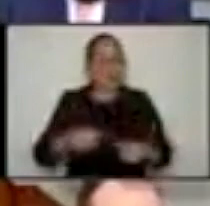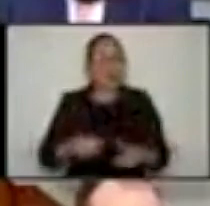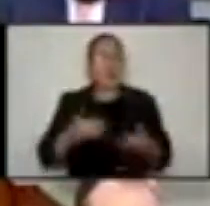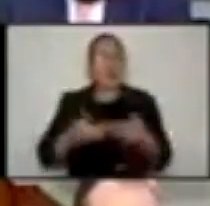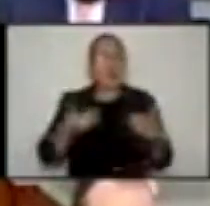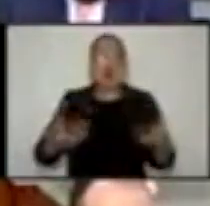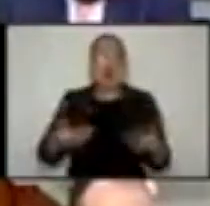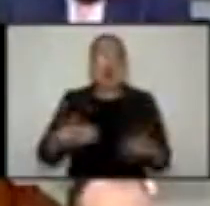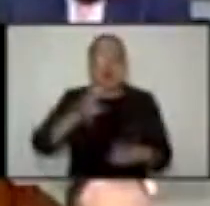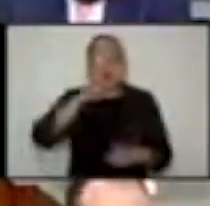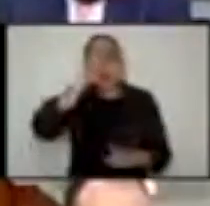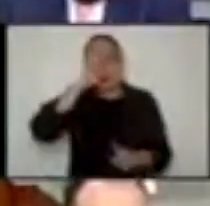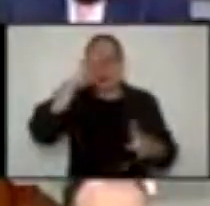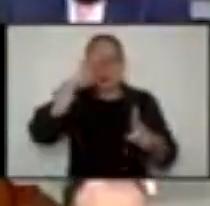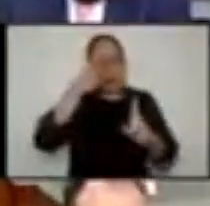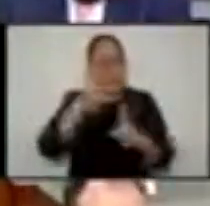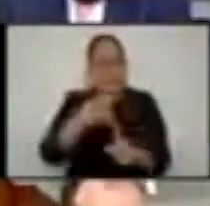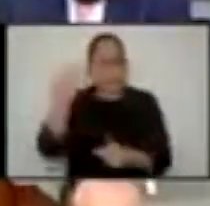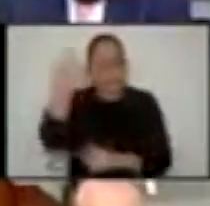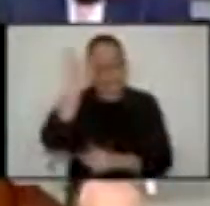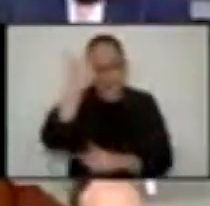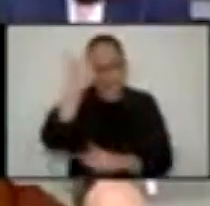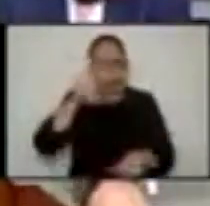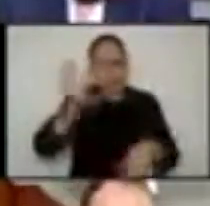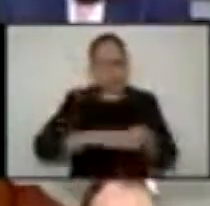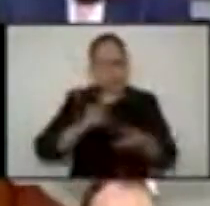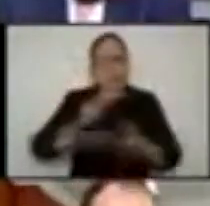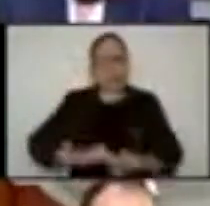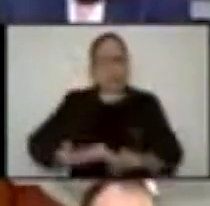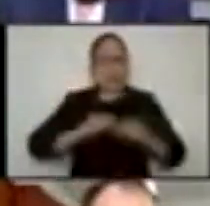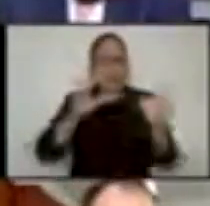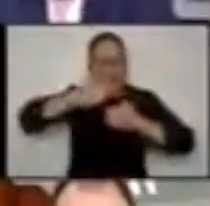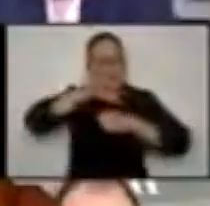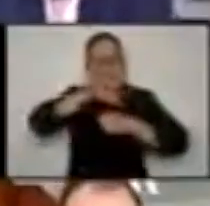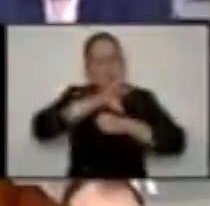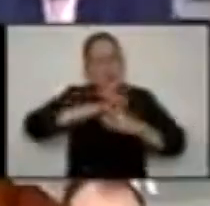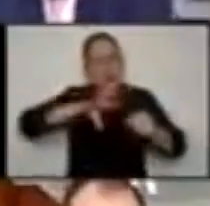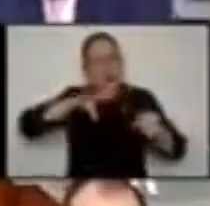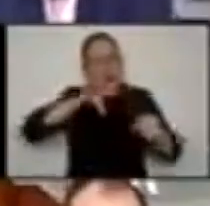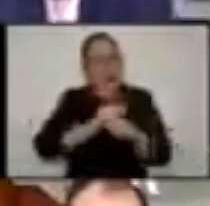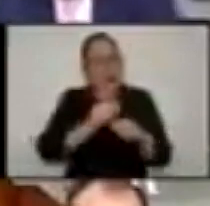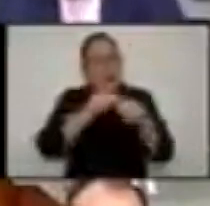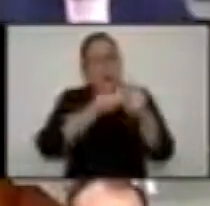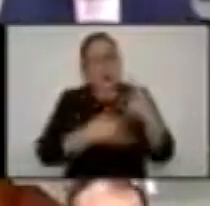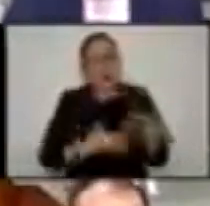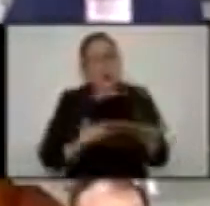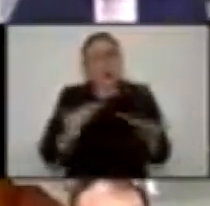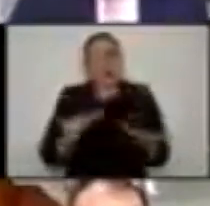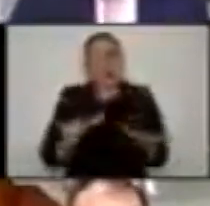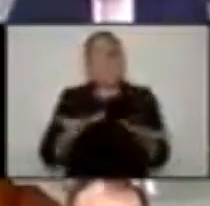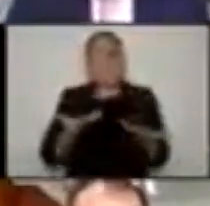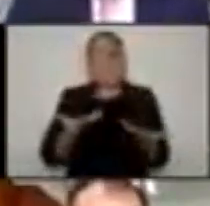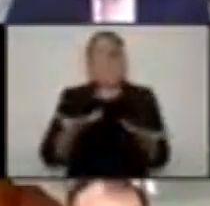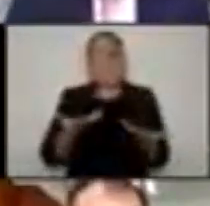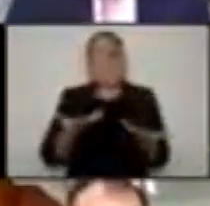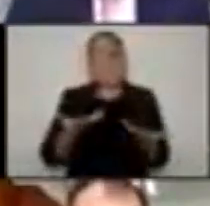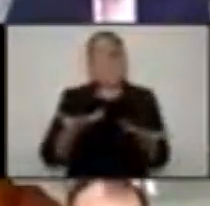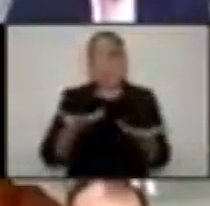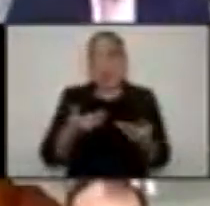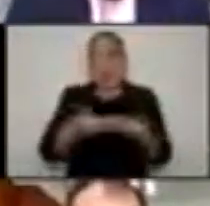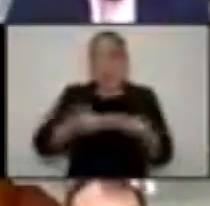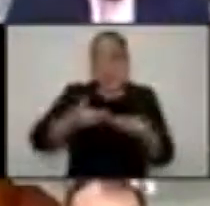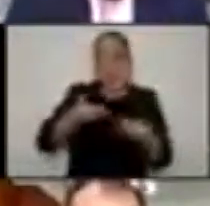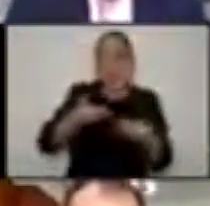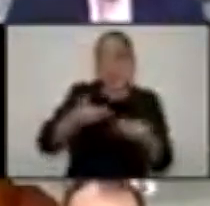cuenta personal de Twitter del director de la CORAT, que fueron denunciadas por los tres partidos, no actualizan los elementos subjetivos de los